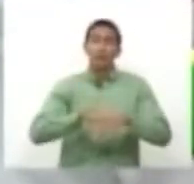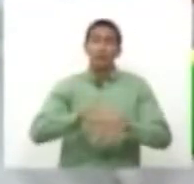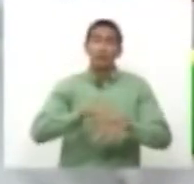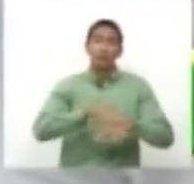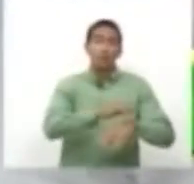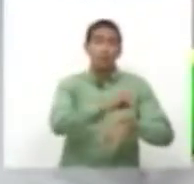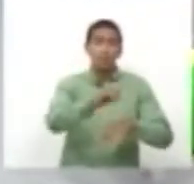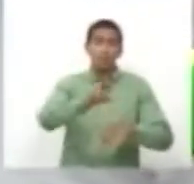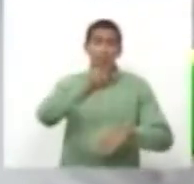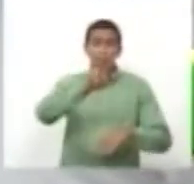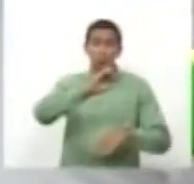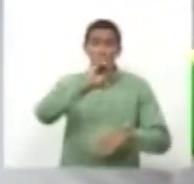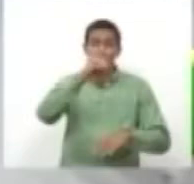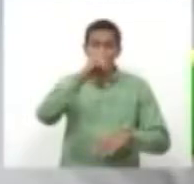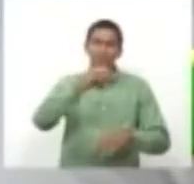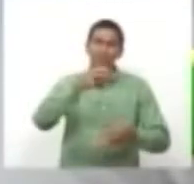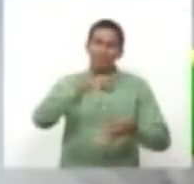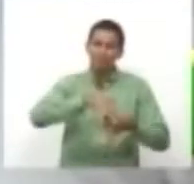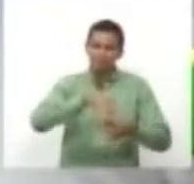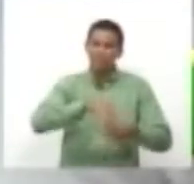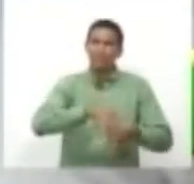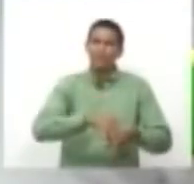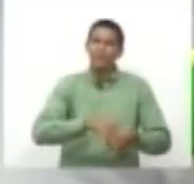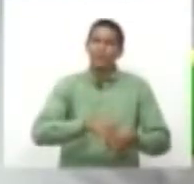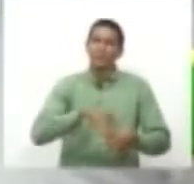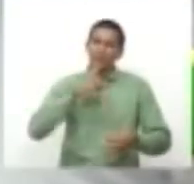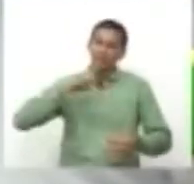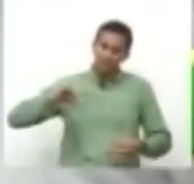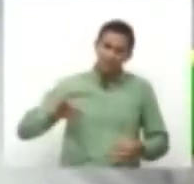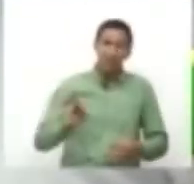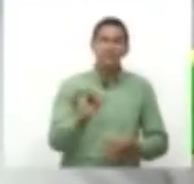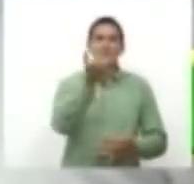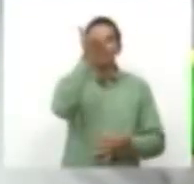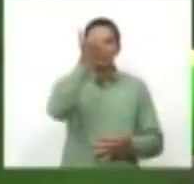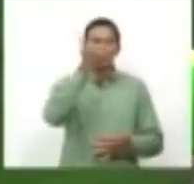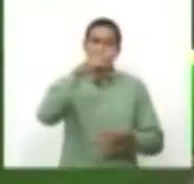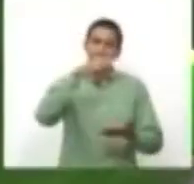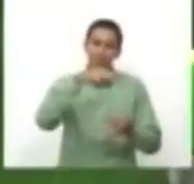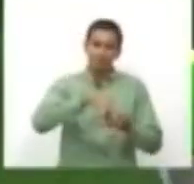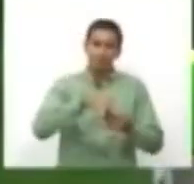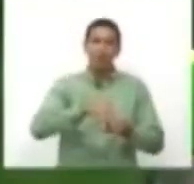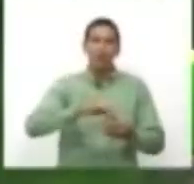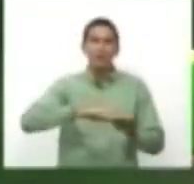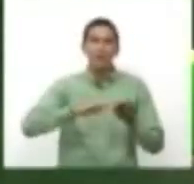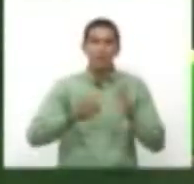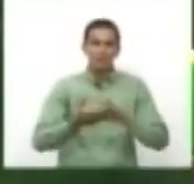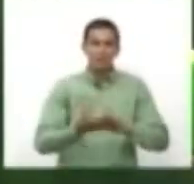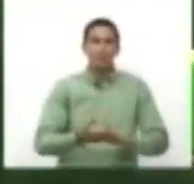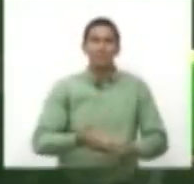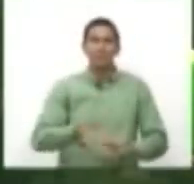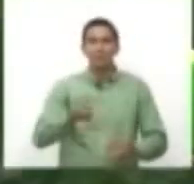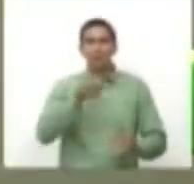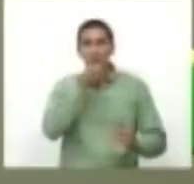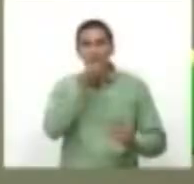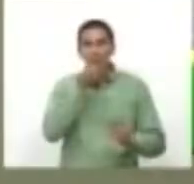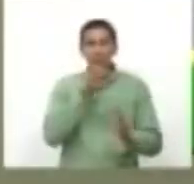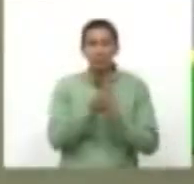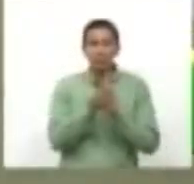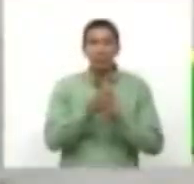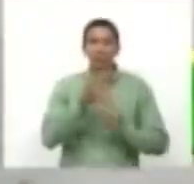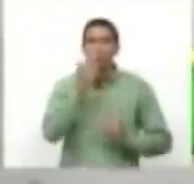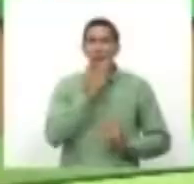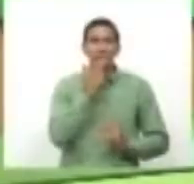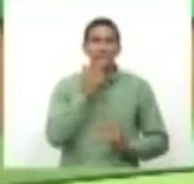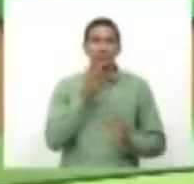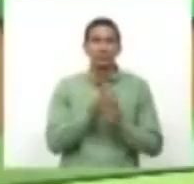apostemos lo que es una realidad para el país, el sí por el plebiscito a la paz. Leonel Arenas, Mafia, las noticias, un compromiso con la